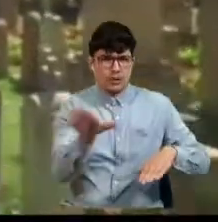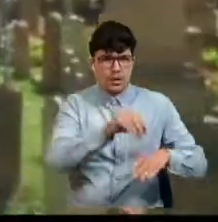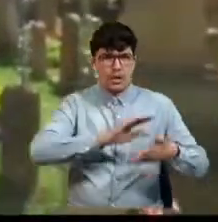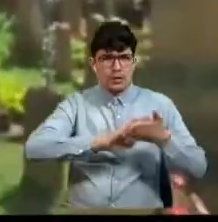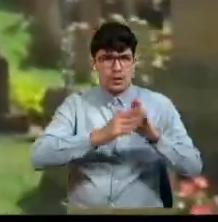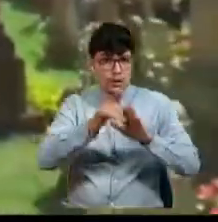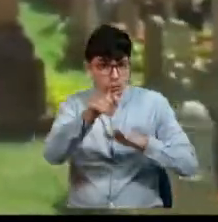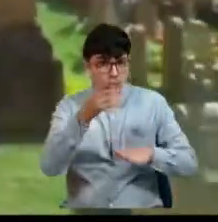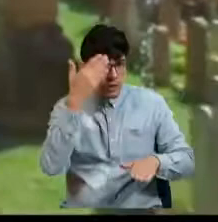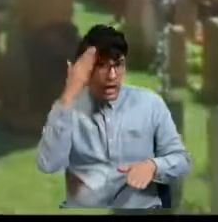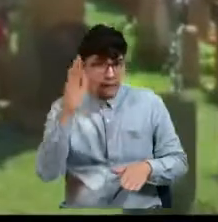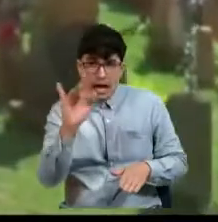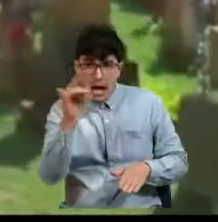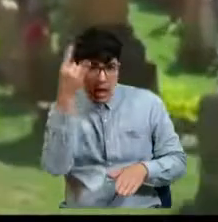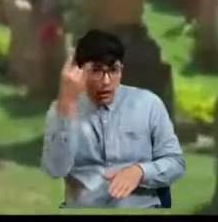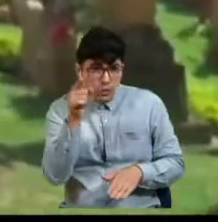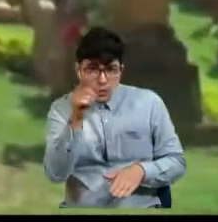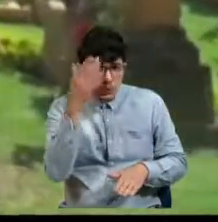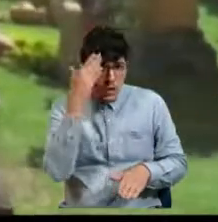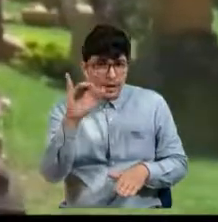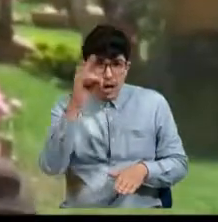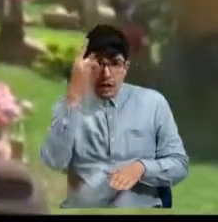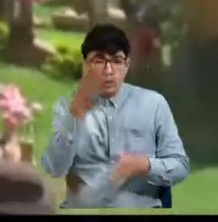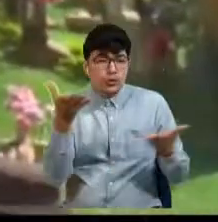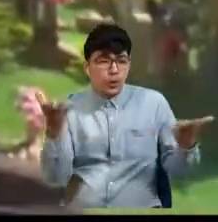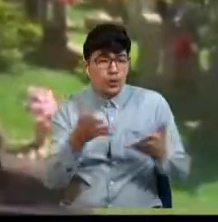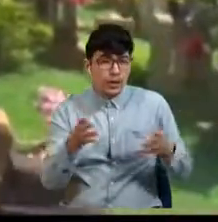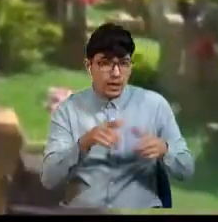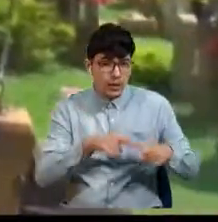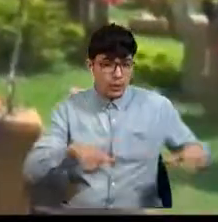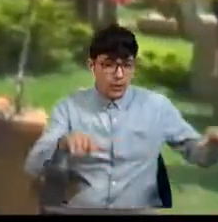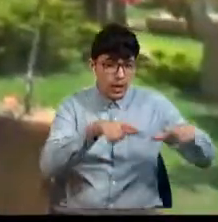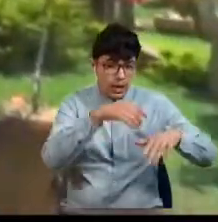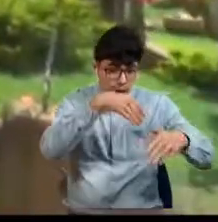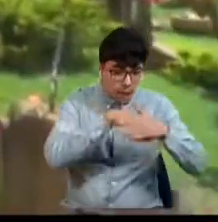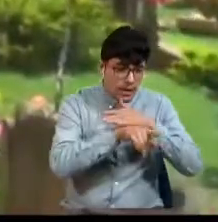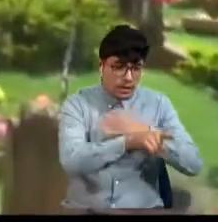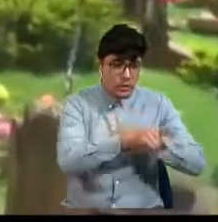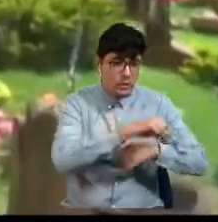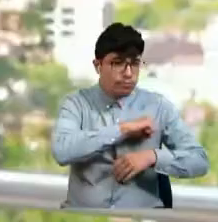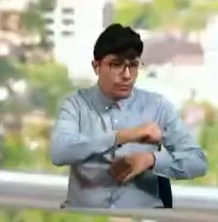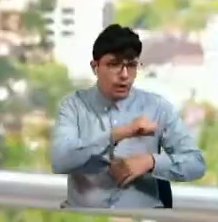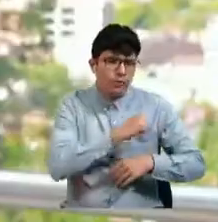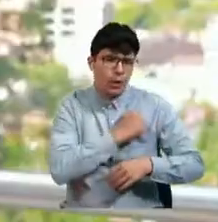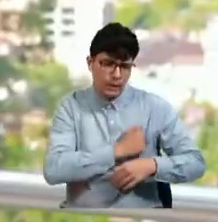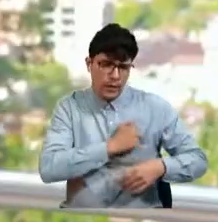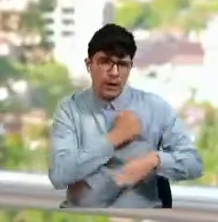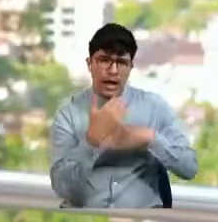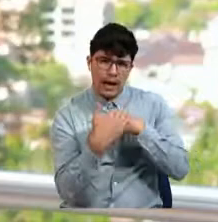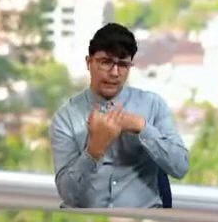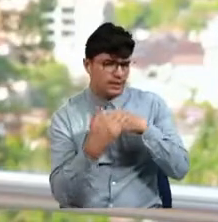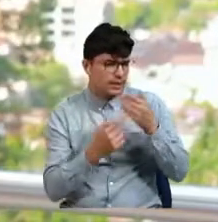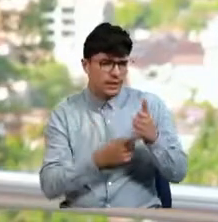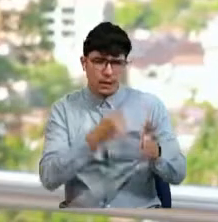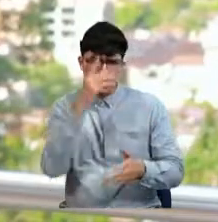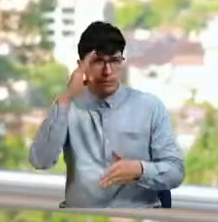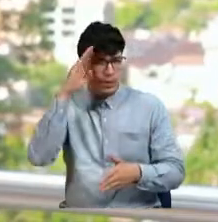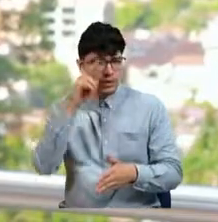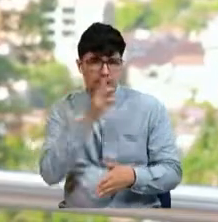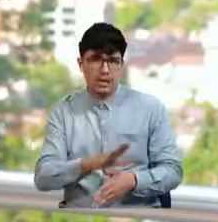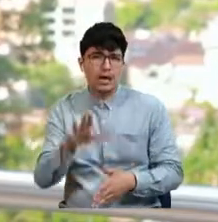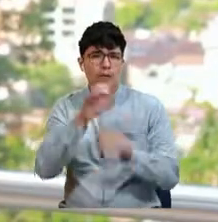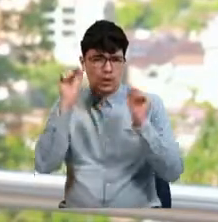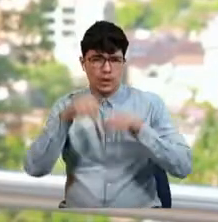de los elementos hurtados o de los responsables de este hurto para que den aviso inmediato a las autoridades policiales y así dar con la